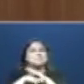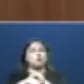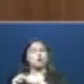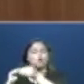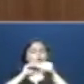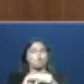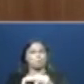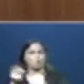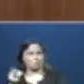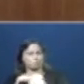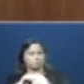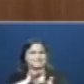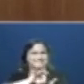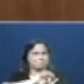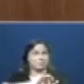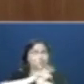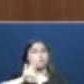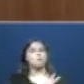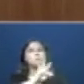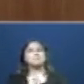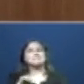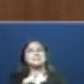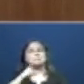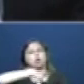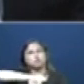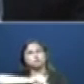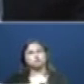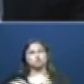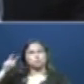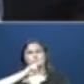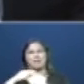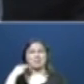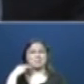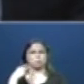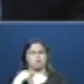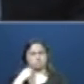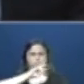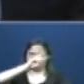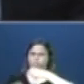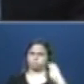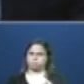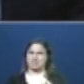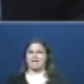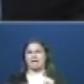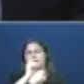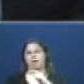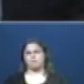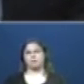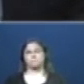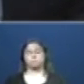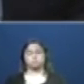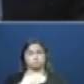expresamente la reforma y modernización de nuestras diputaciones provinciales la junta